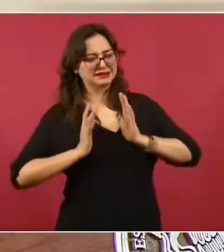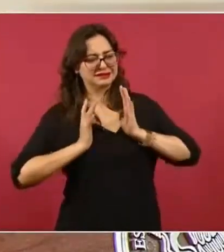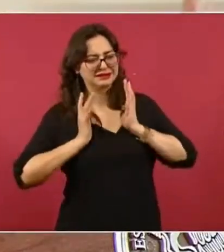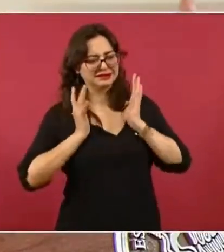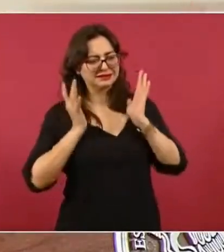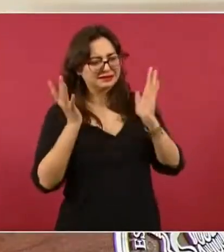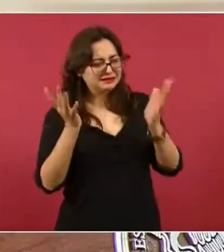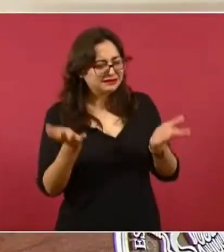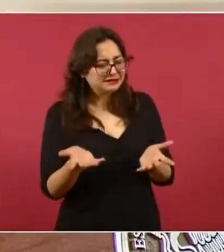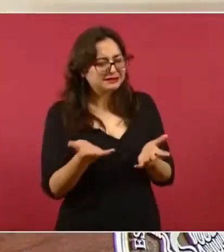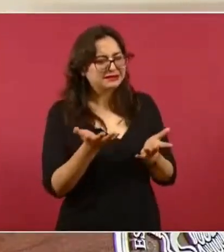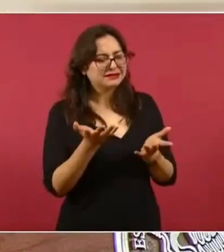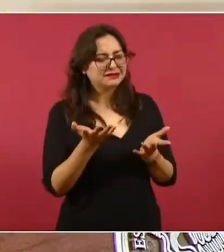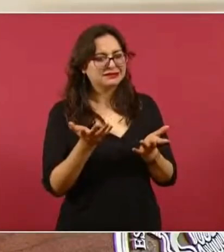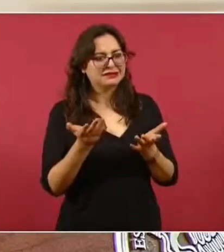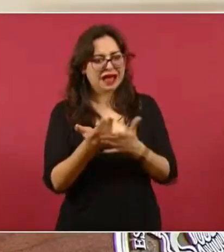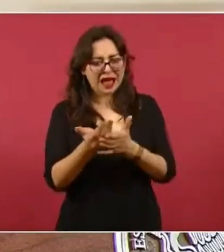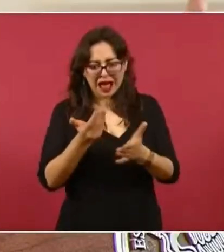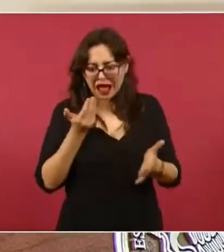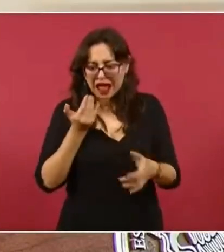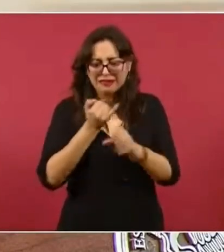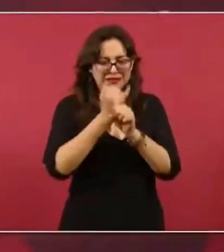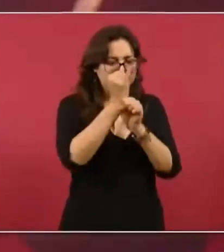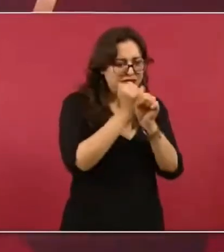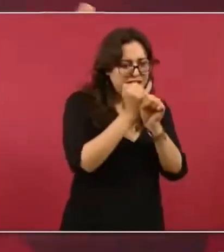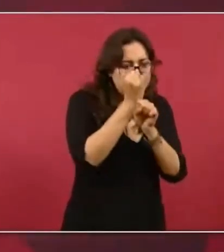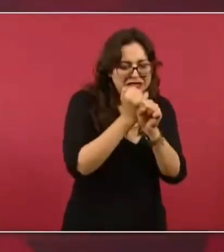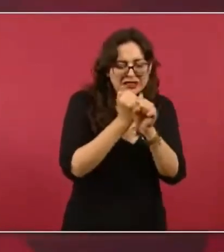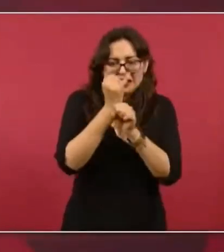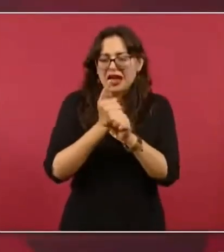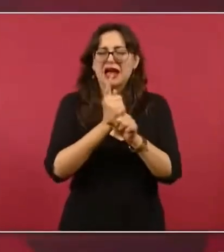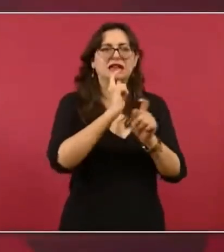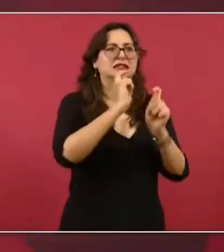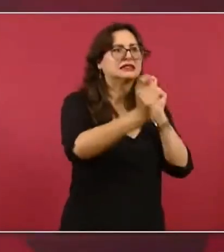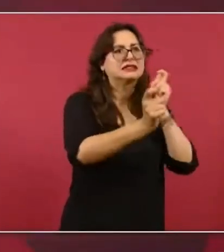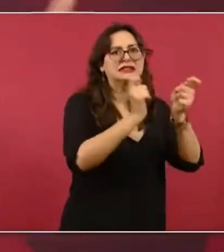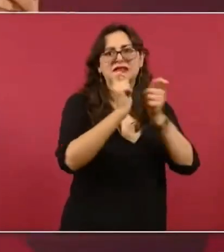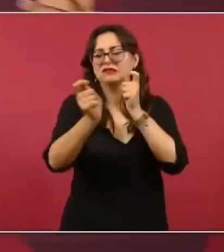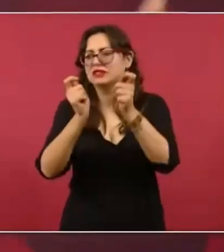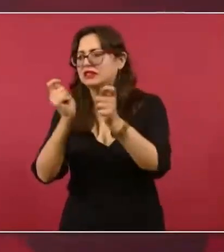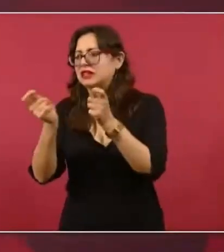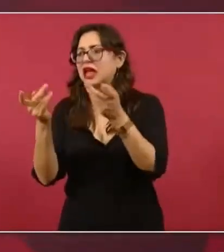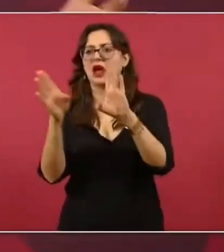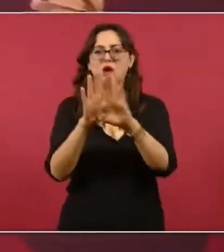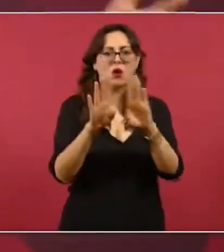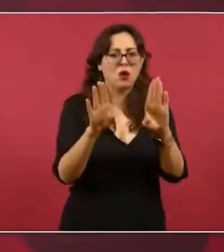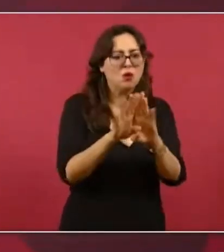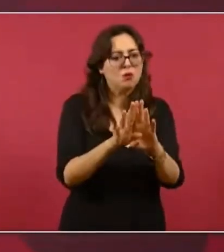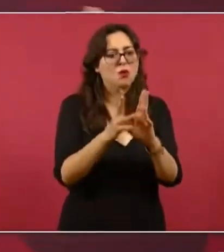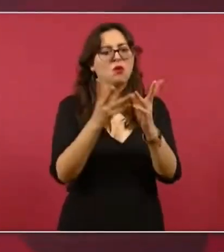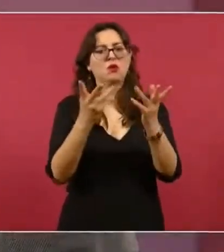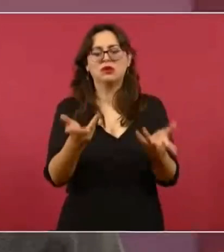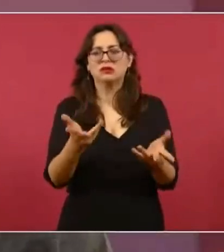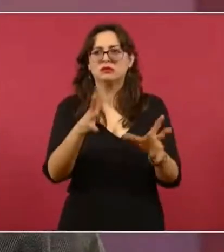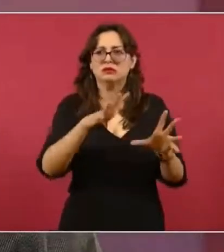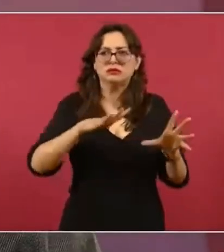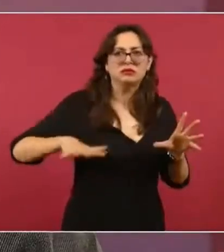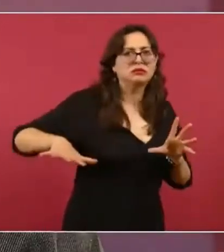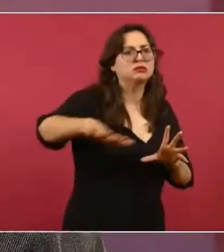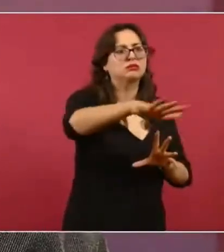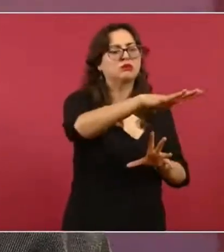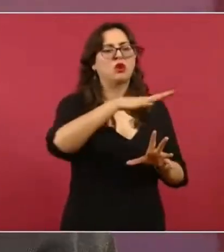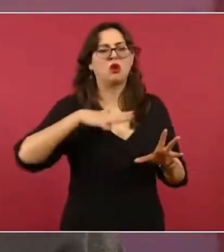un estudio, un diagnóstico de la situación que iba a enfrentar,